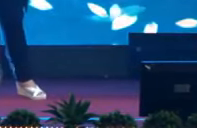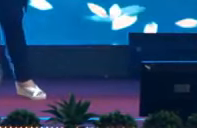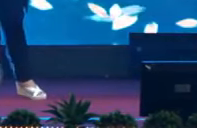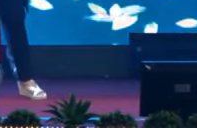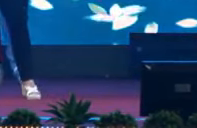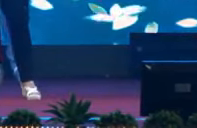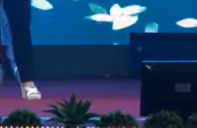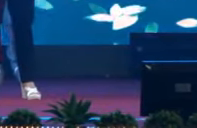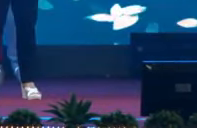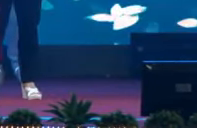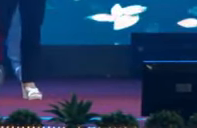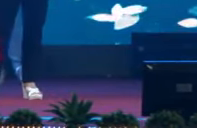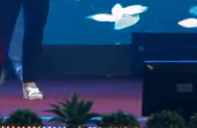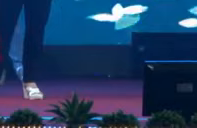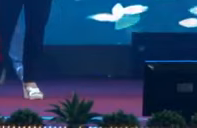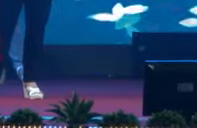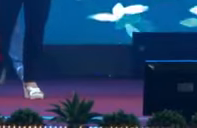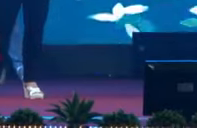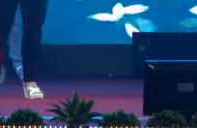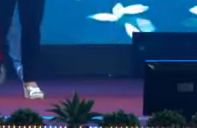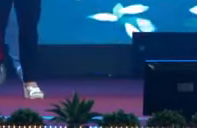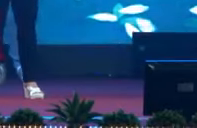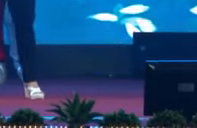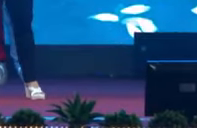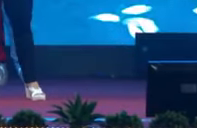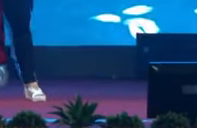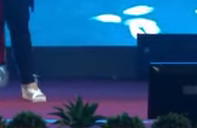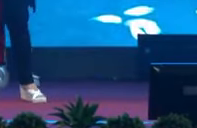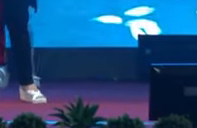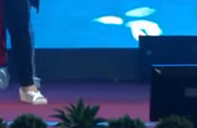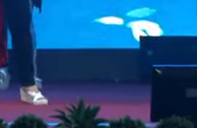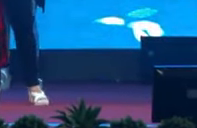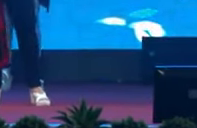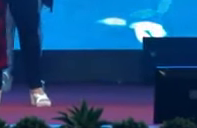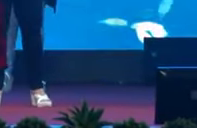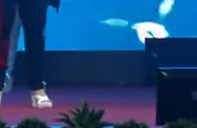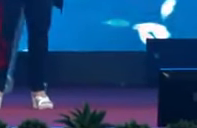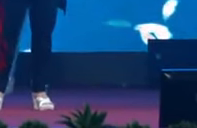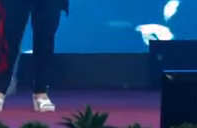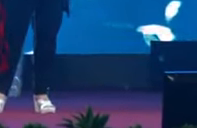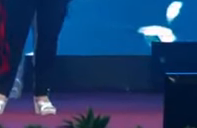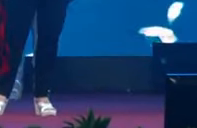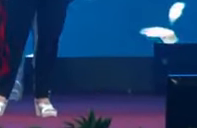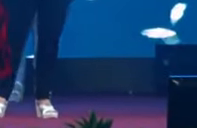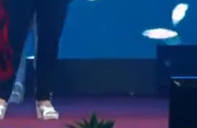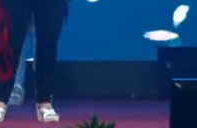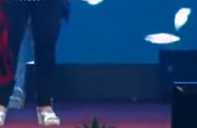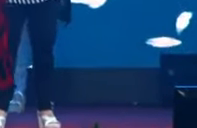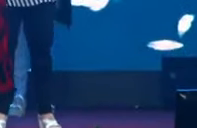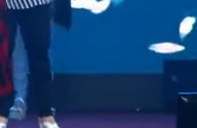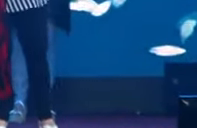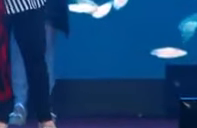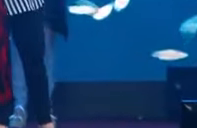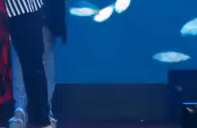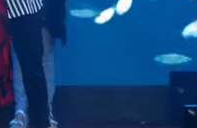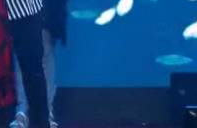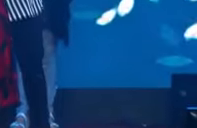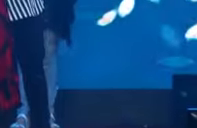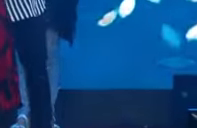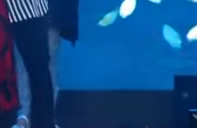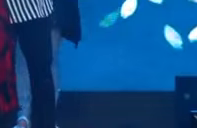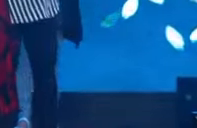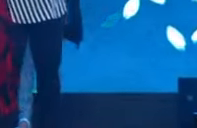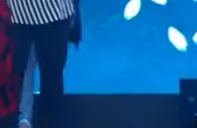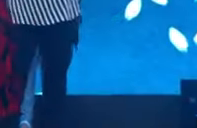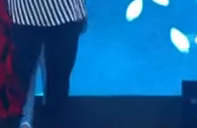razón para que este canal exista es usted. 24/7 llevando una palabra de aliento, de fe y de esperanza.